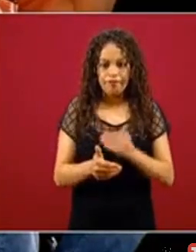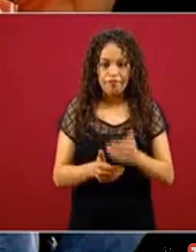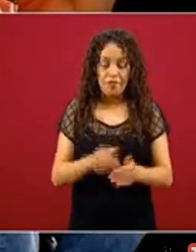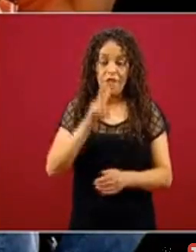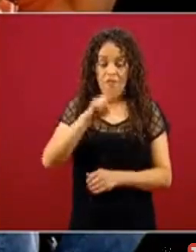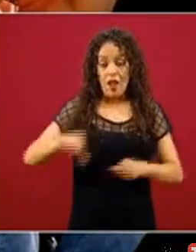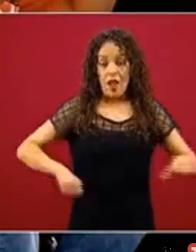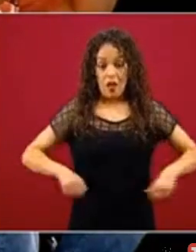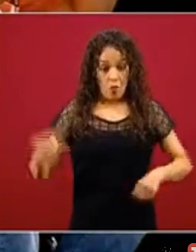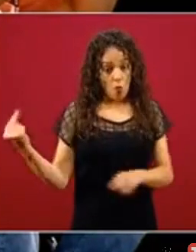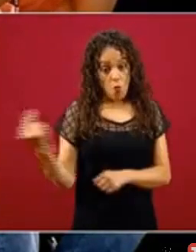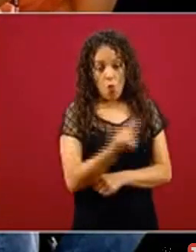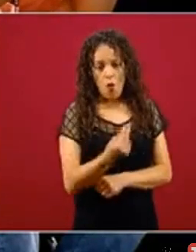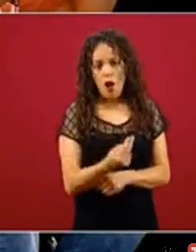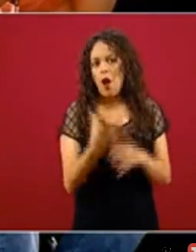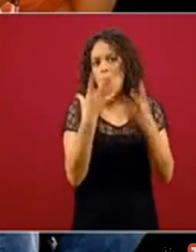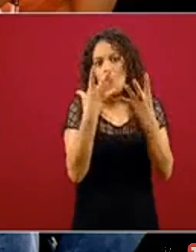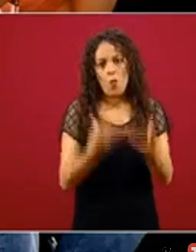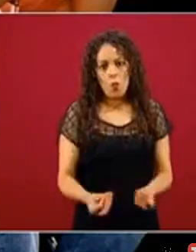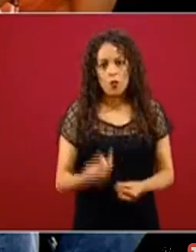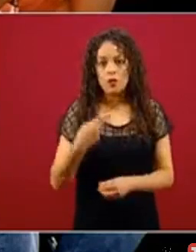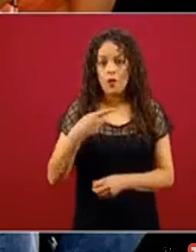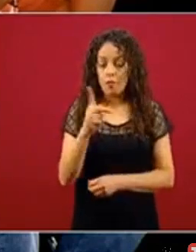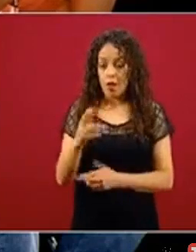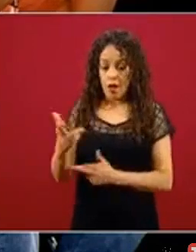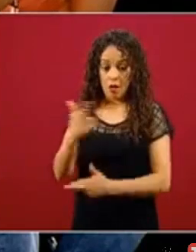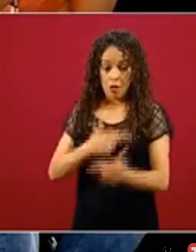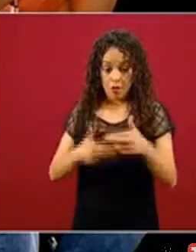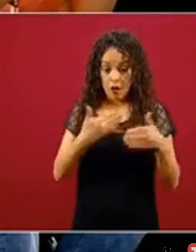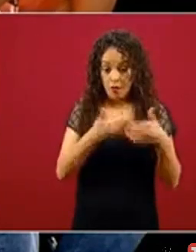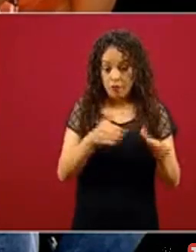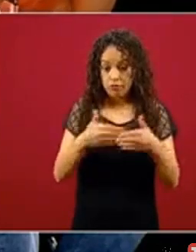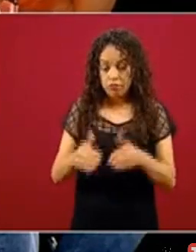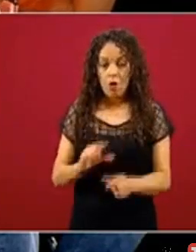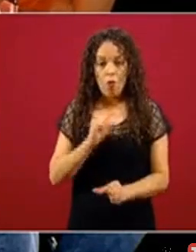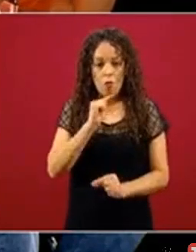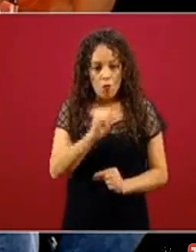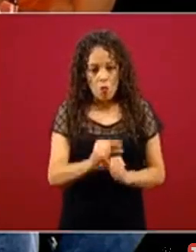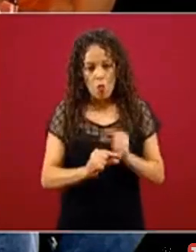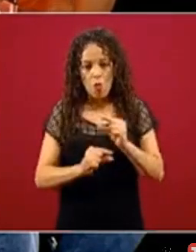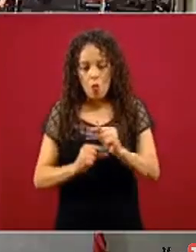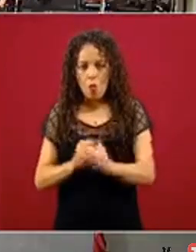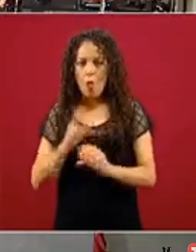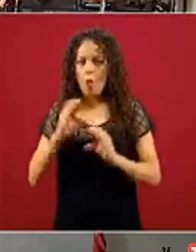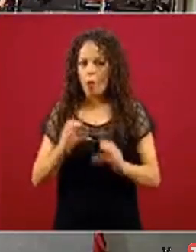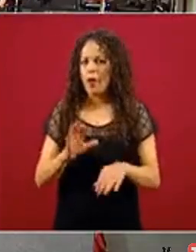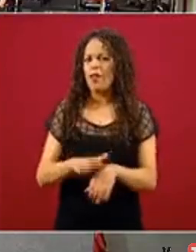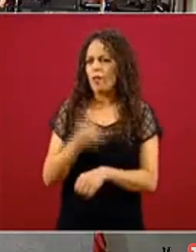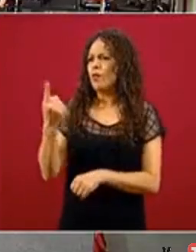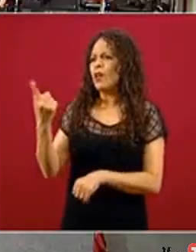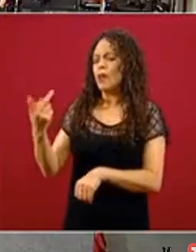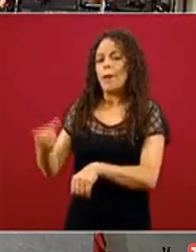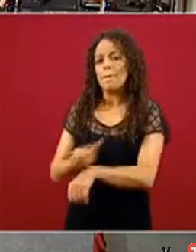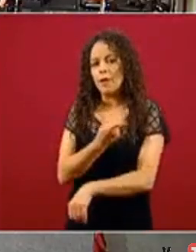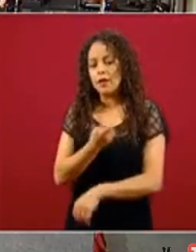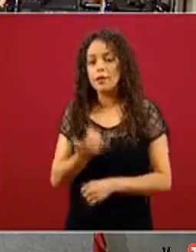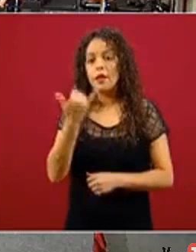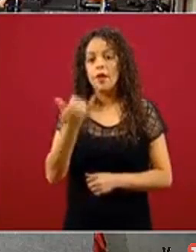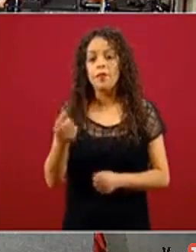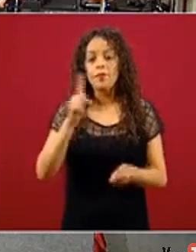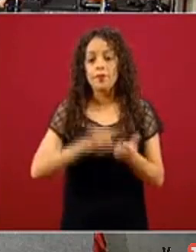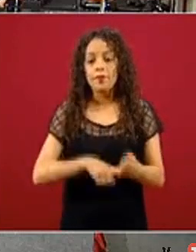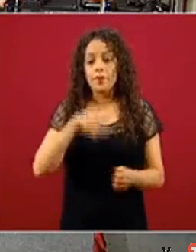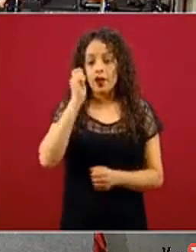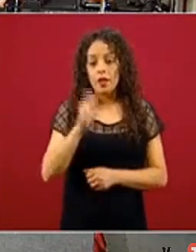el regreso ha sido como más precipitado. Entonces, ¿qué pasa ahí? Y ahora que comentaban sobre las actividades deportivas de la Femex Food en este